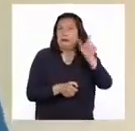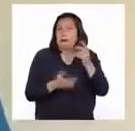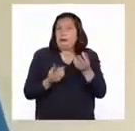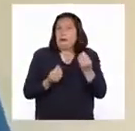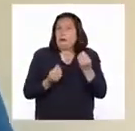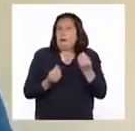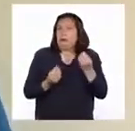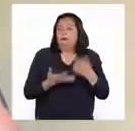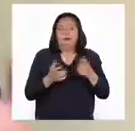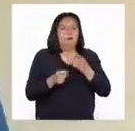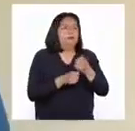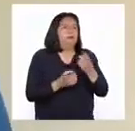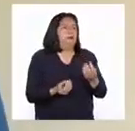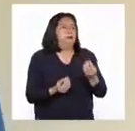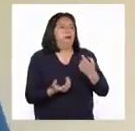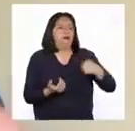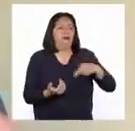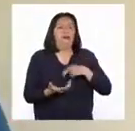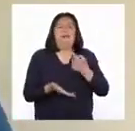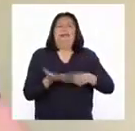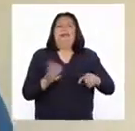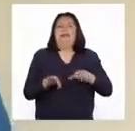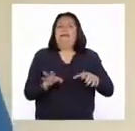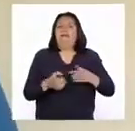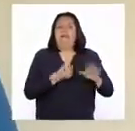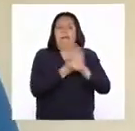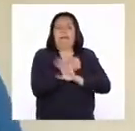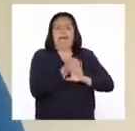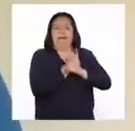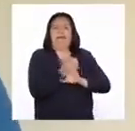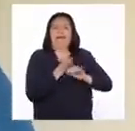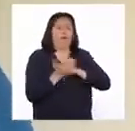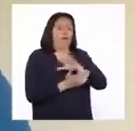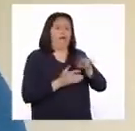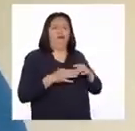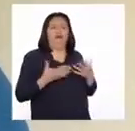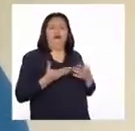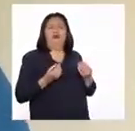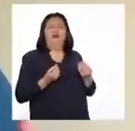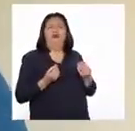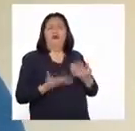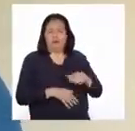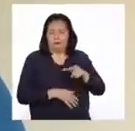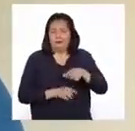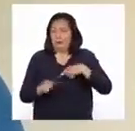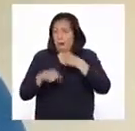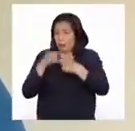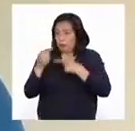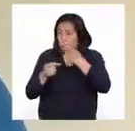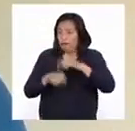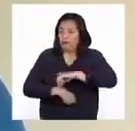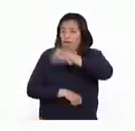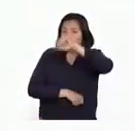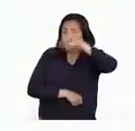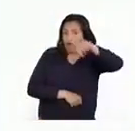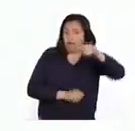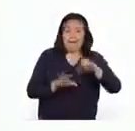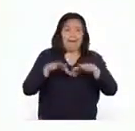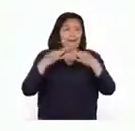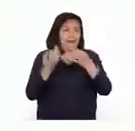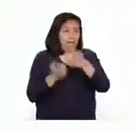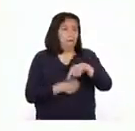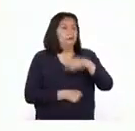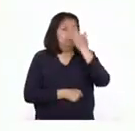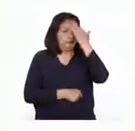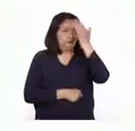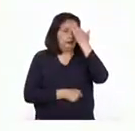estas nos afectan y qué podemos hacer también para protegernos entre todos. Les cuento que en las zonas altoandinas las familias